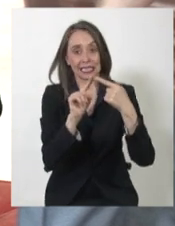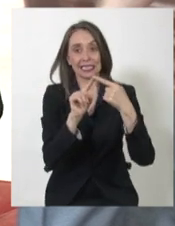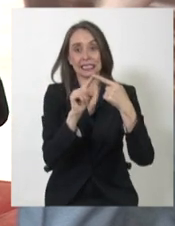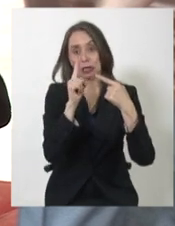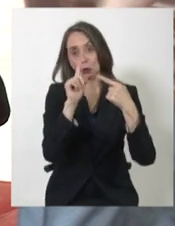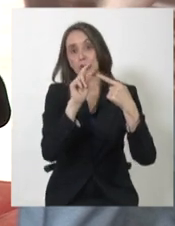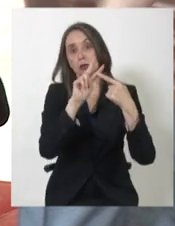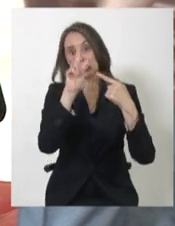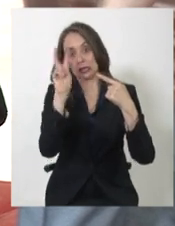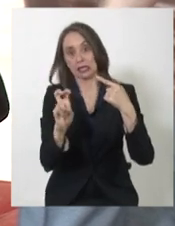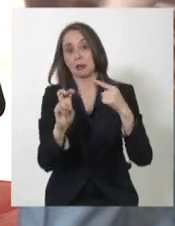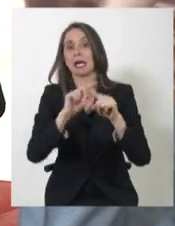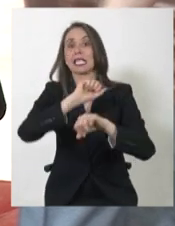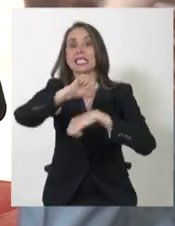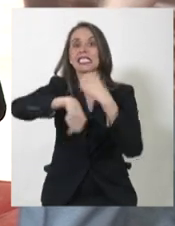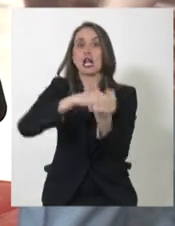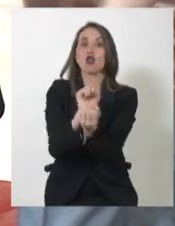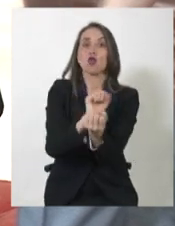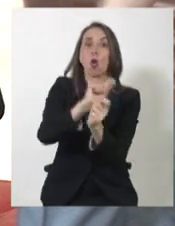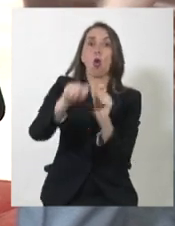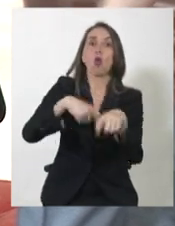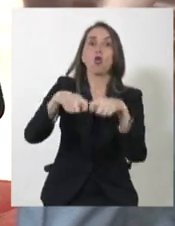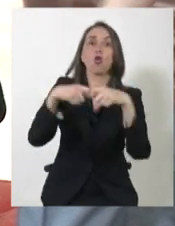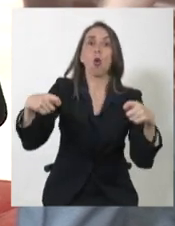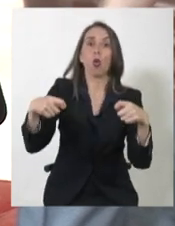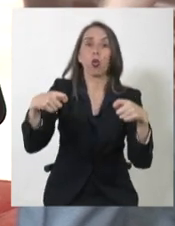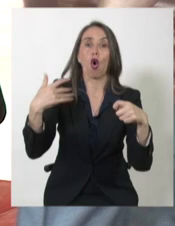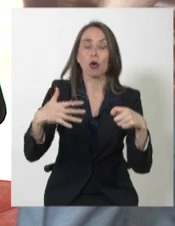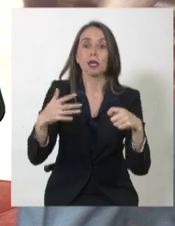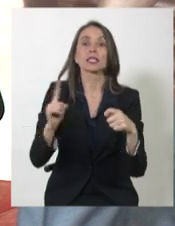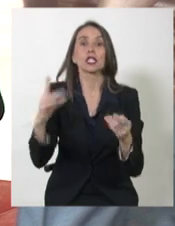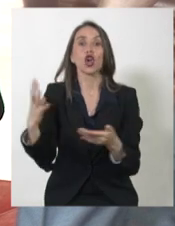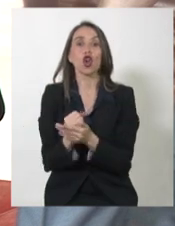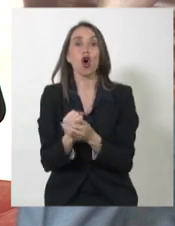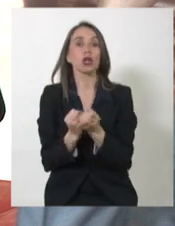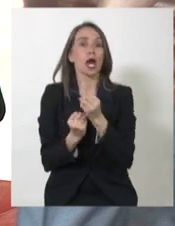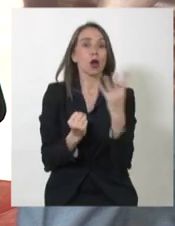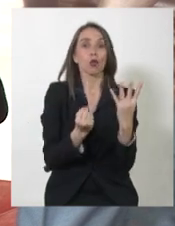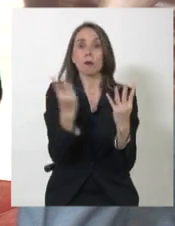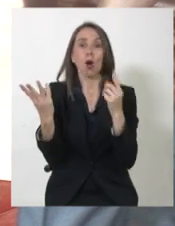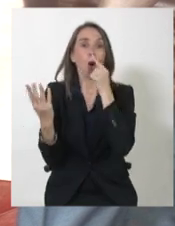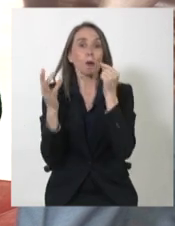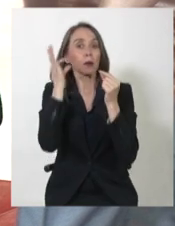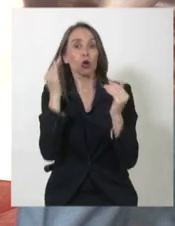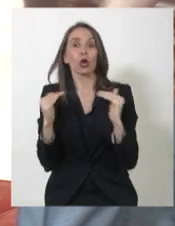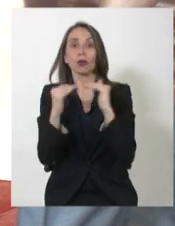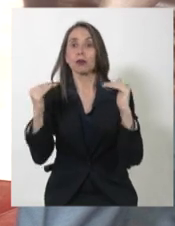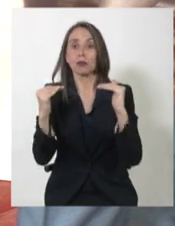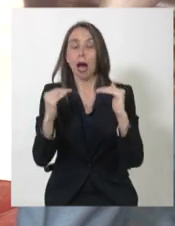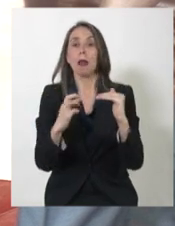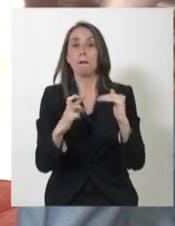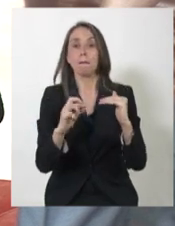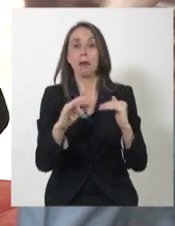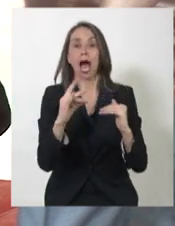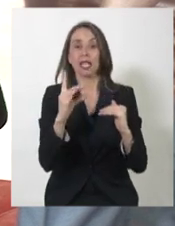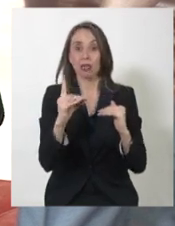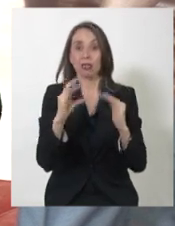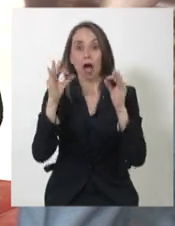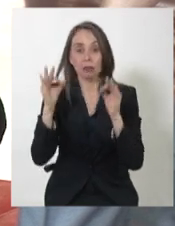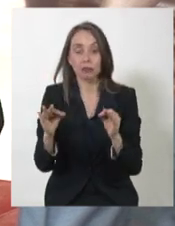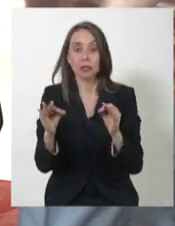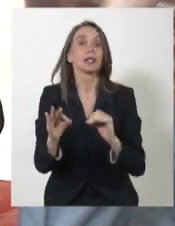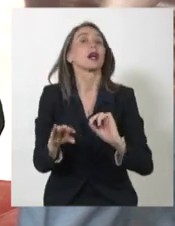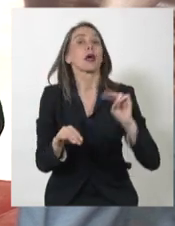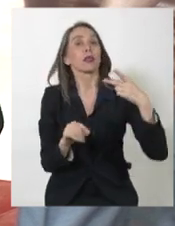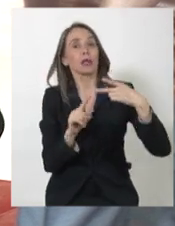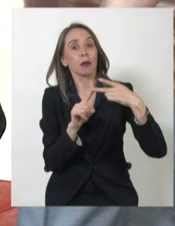Eso creo que es un gran nudo crítico si es que no logramos esa paridad para que esta se legitime como tal, como su actividad se legitime como tal. Y luego,